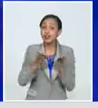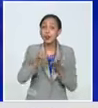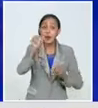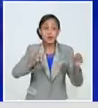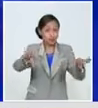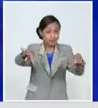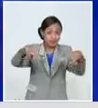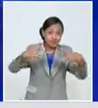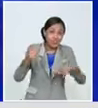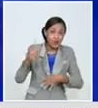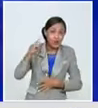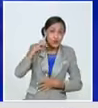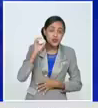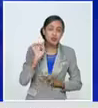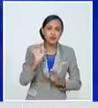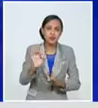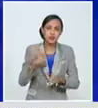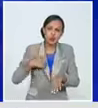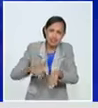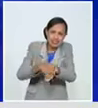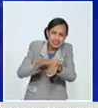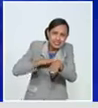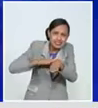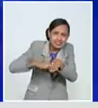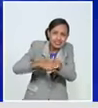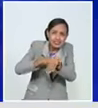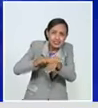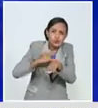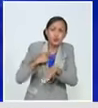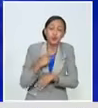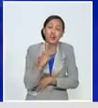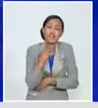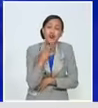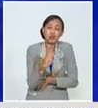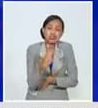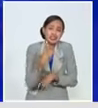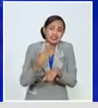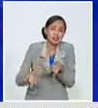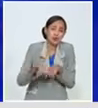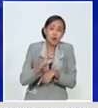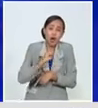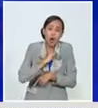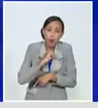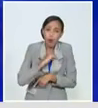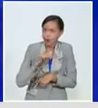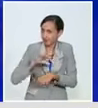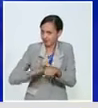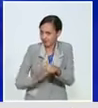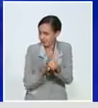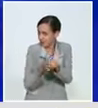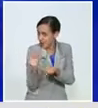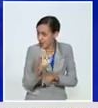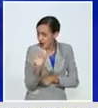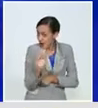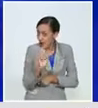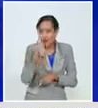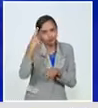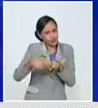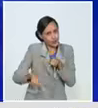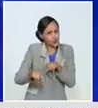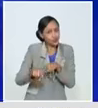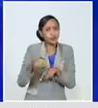escuchan. Pido disculpas por la difonía, no es COVID, no hay preocupación. No, es el exceso también